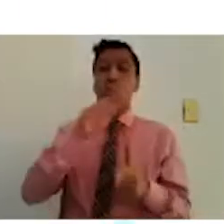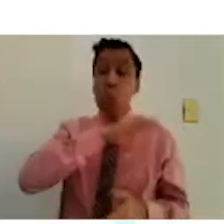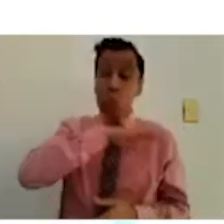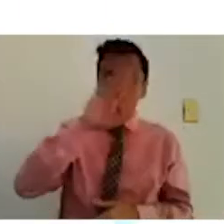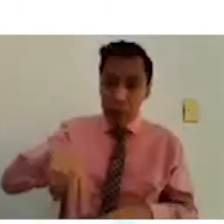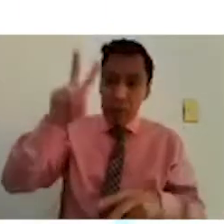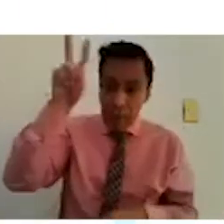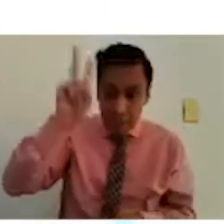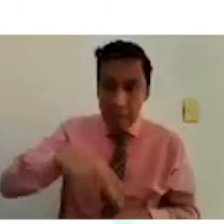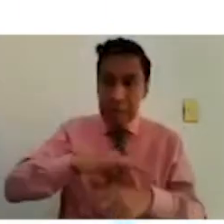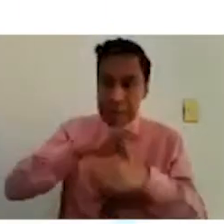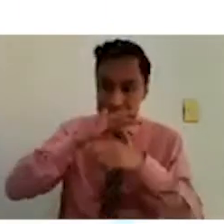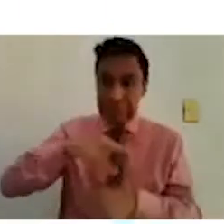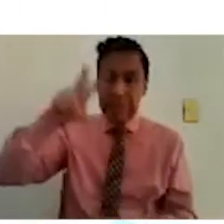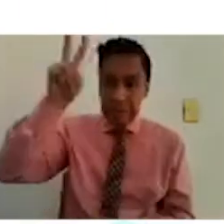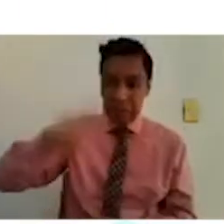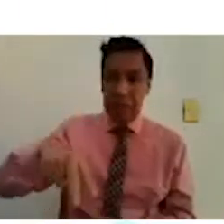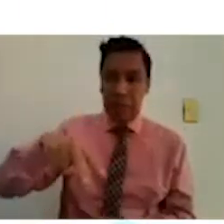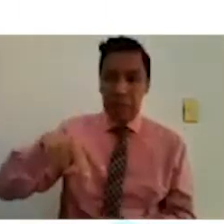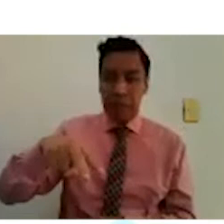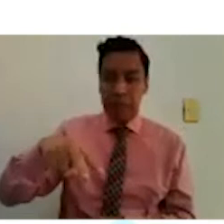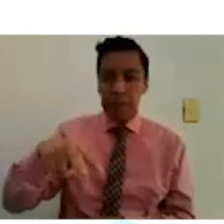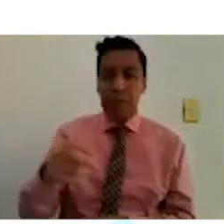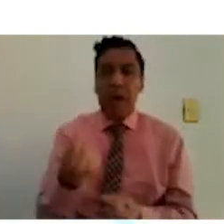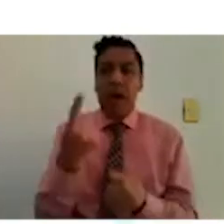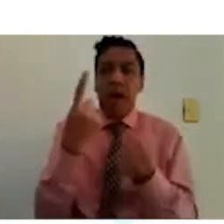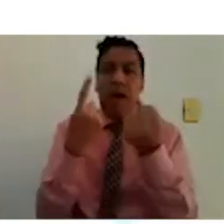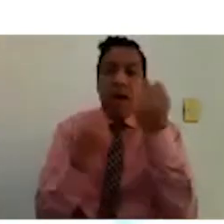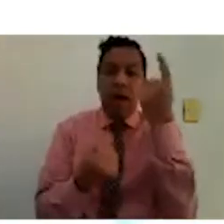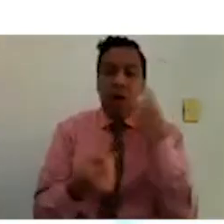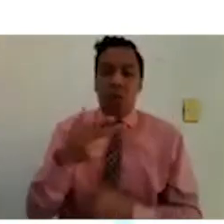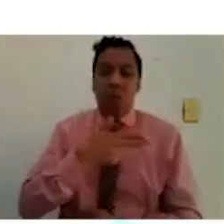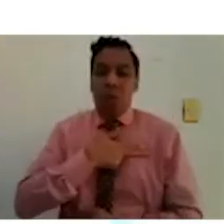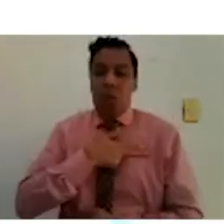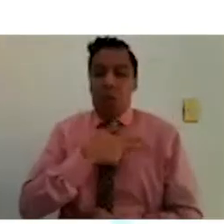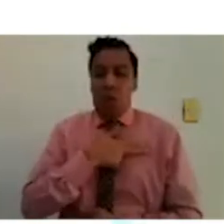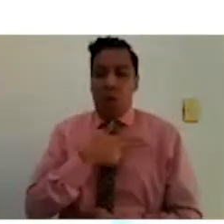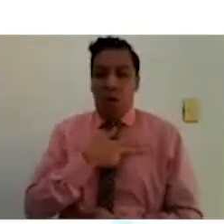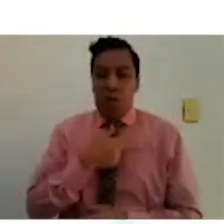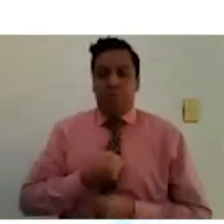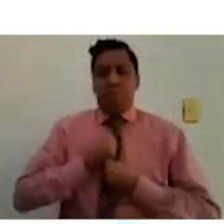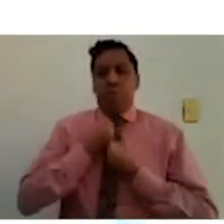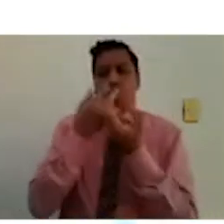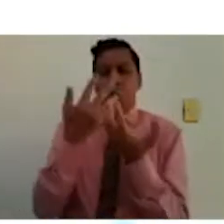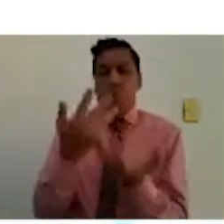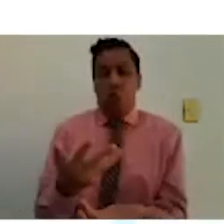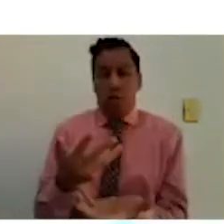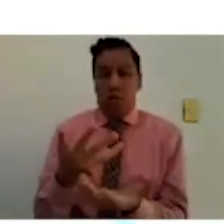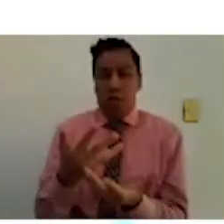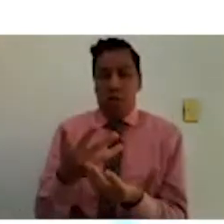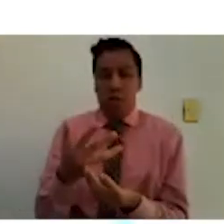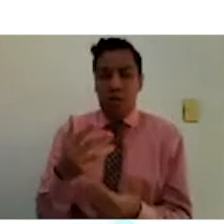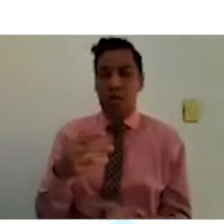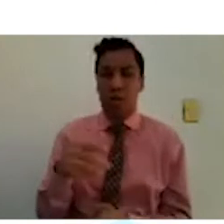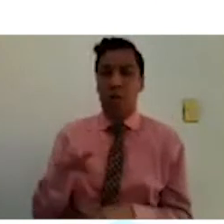Otros más, con más suerte, sobrevivieron con heridas como el poeta suizo Cendras, quien perdió su brazo